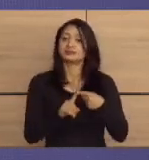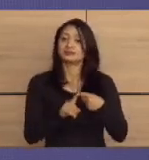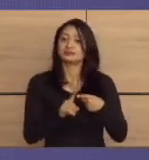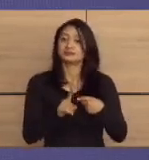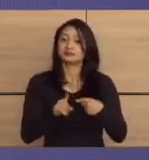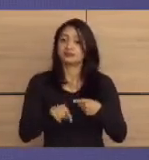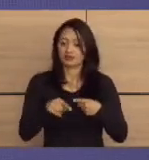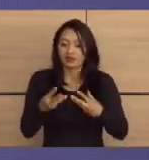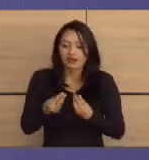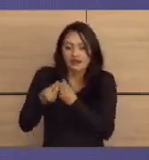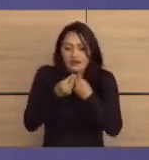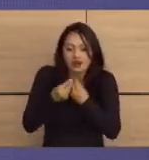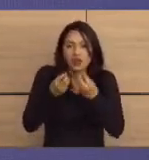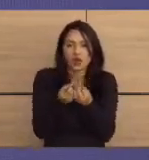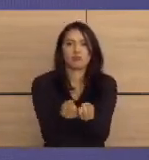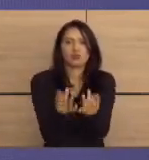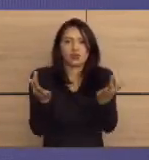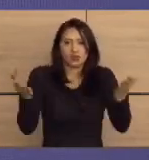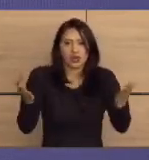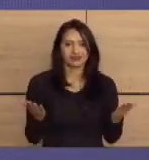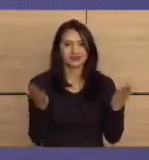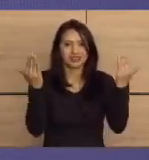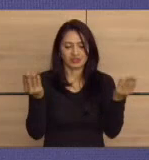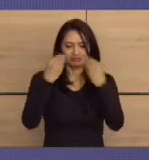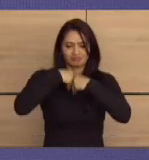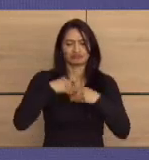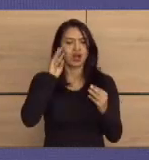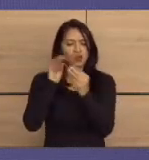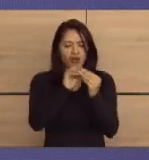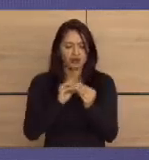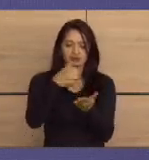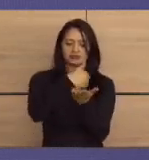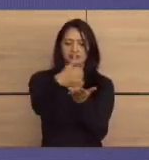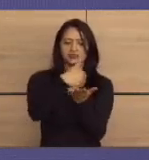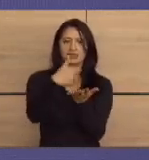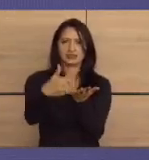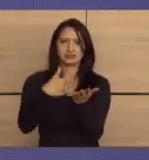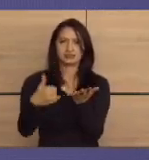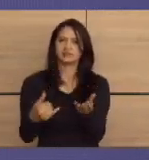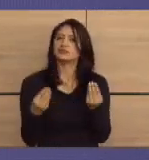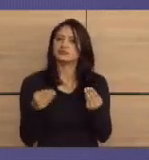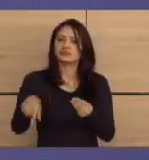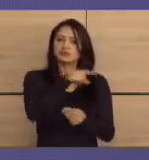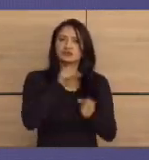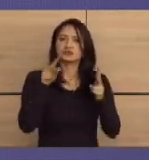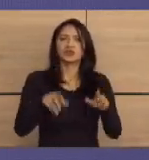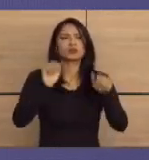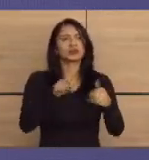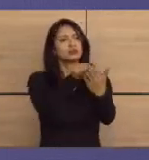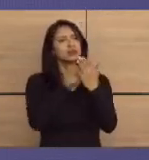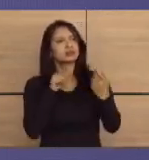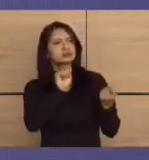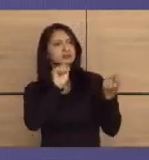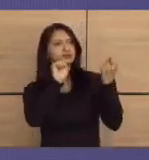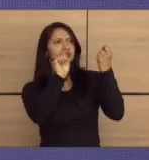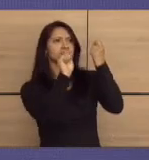esta comisión plural pero significativa para generar unos lineamientos que de verdad pues dejen ver un cambio, no simplemente